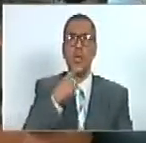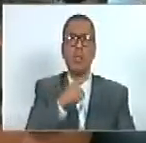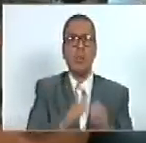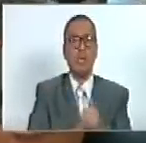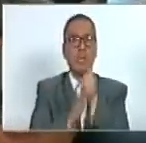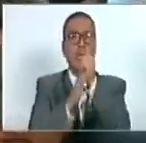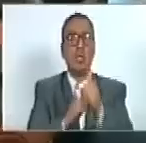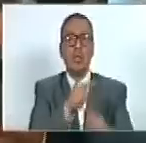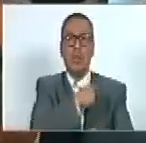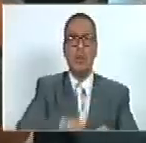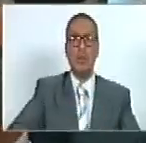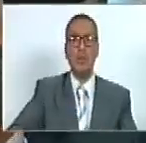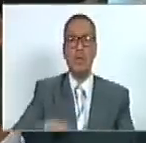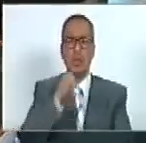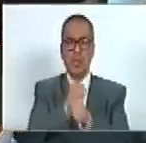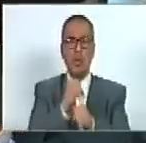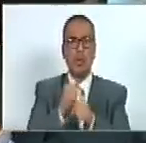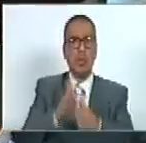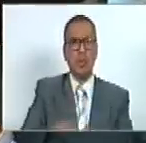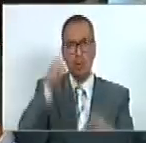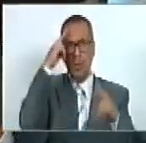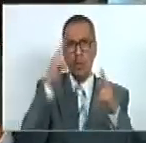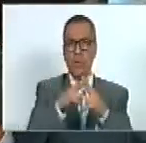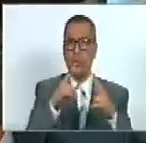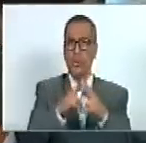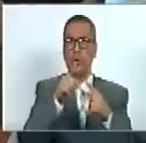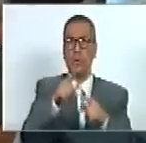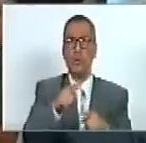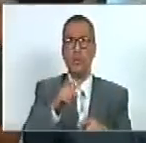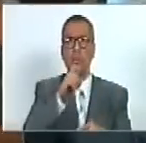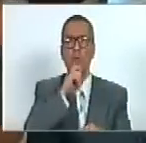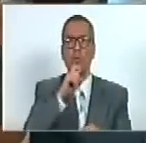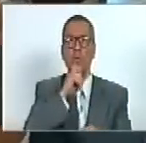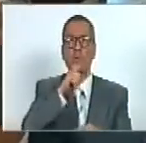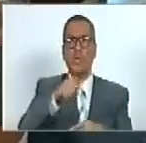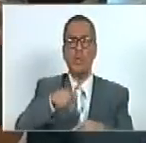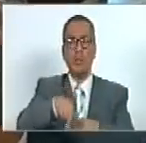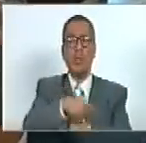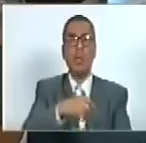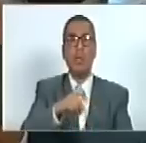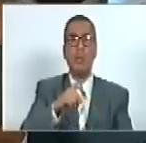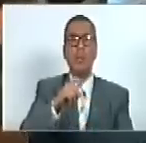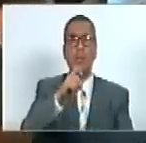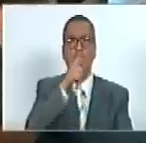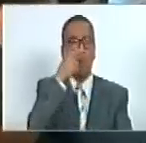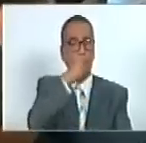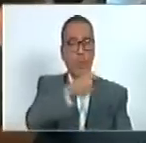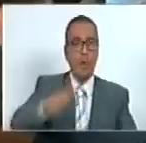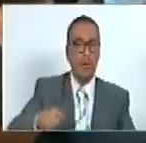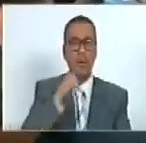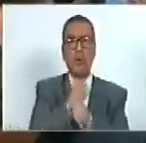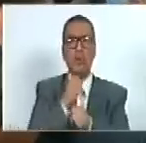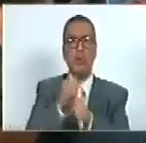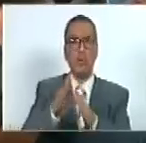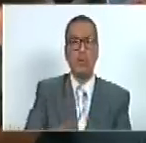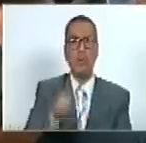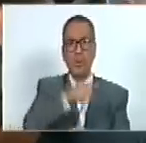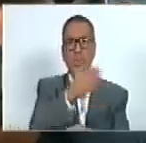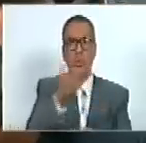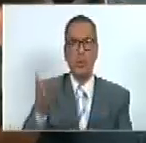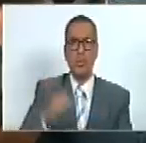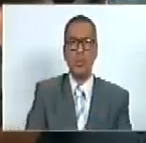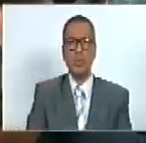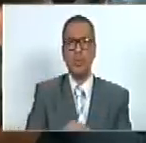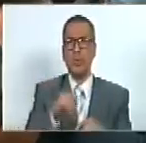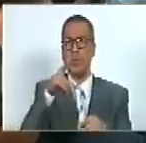un presidente obrero que conoce las vicisitudes del pueblo pobre, del pueblo trabajador? Eso que ustedes no